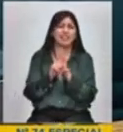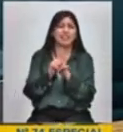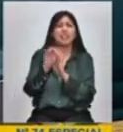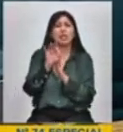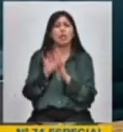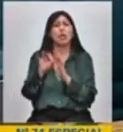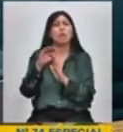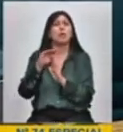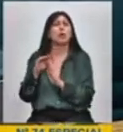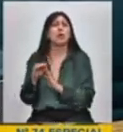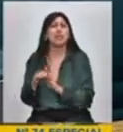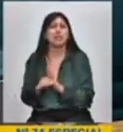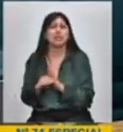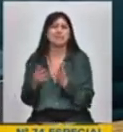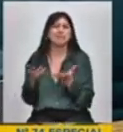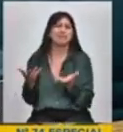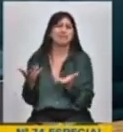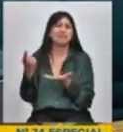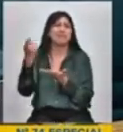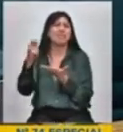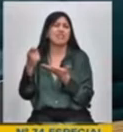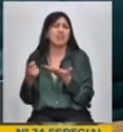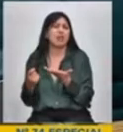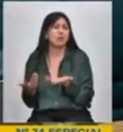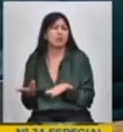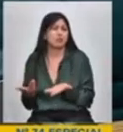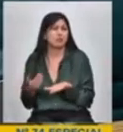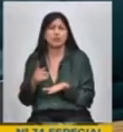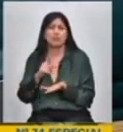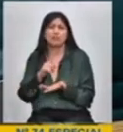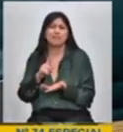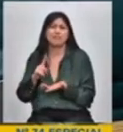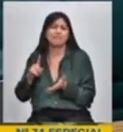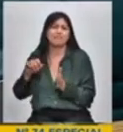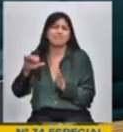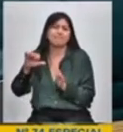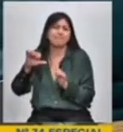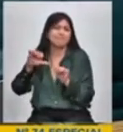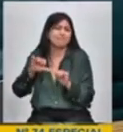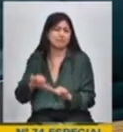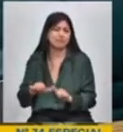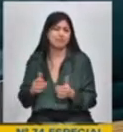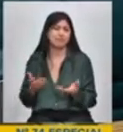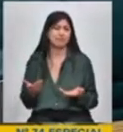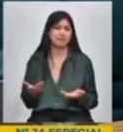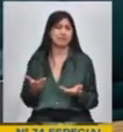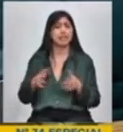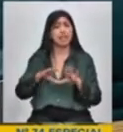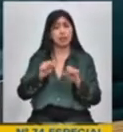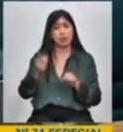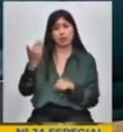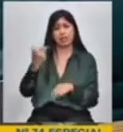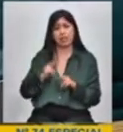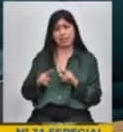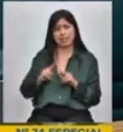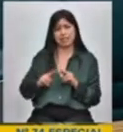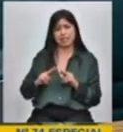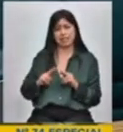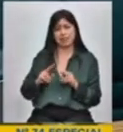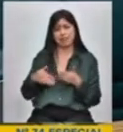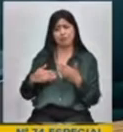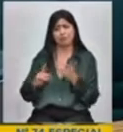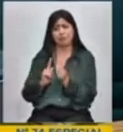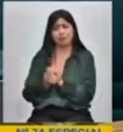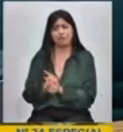u otros programas que no han logrado ver la luz en los acuerdos para poder ser